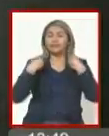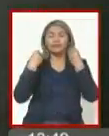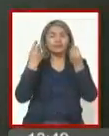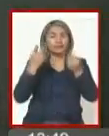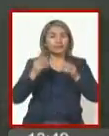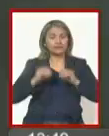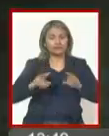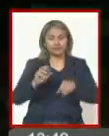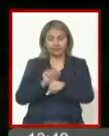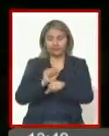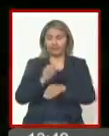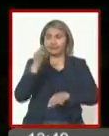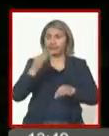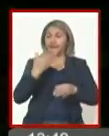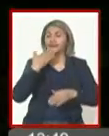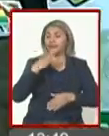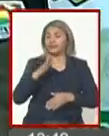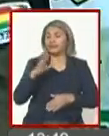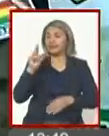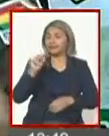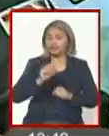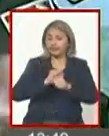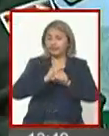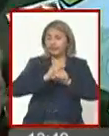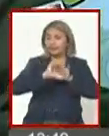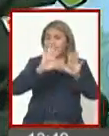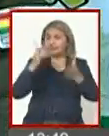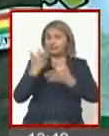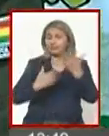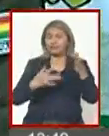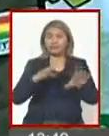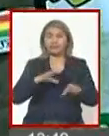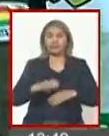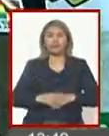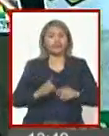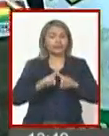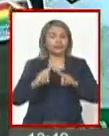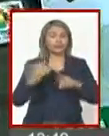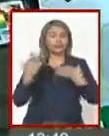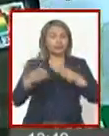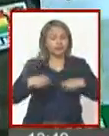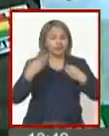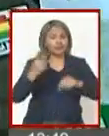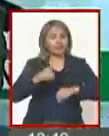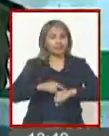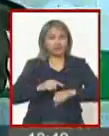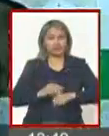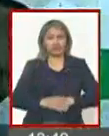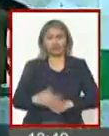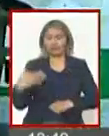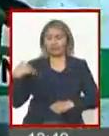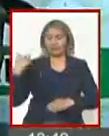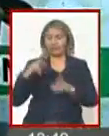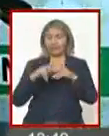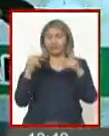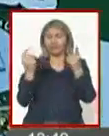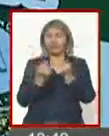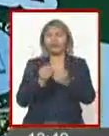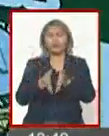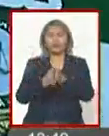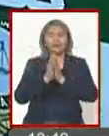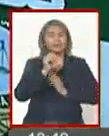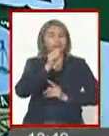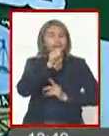oportunidad de que trabaje. Si él lo hace mal, si él no puede descubrir, veremos pues qué medida tomar con ello, pero démosle la oportunidad por lo menos. El comandante departamental